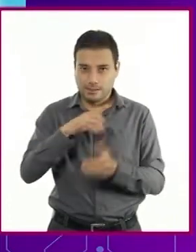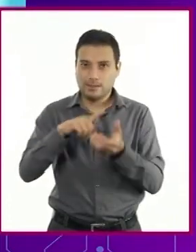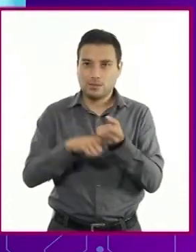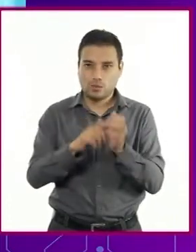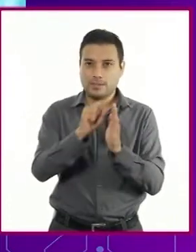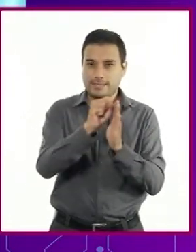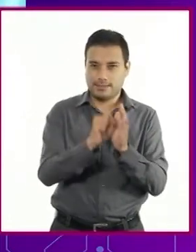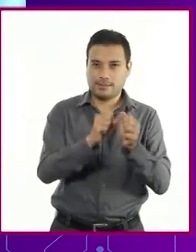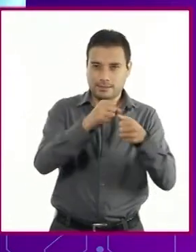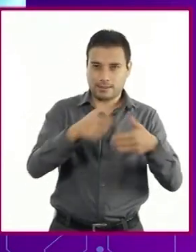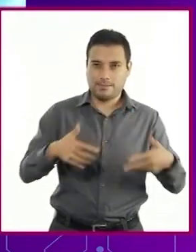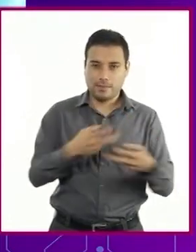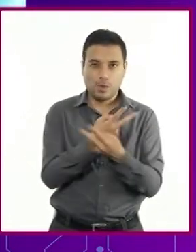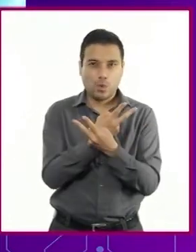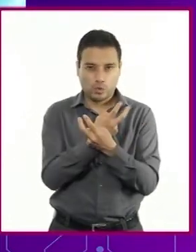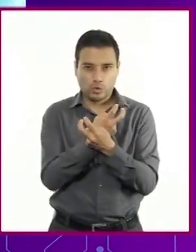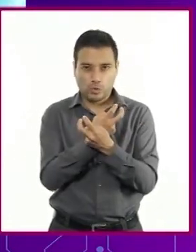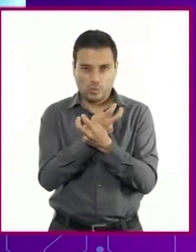óseo,